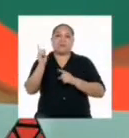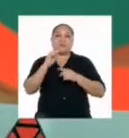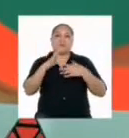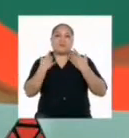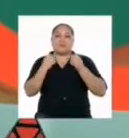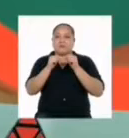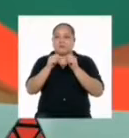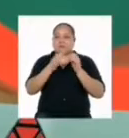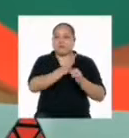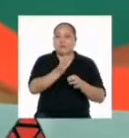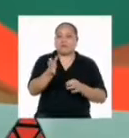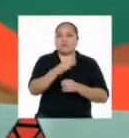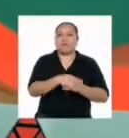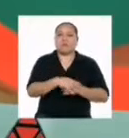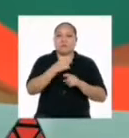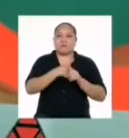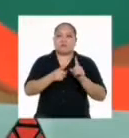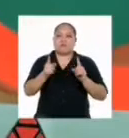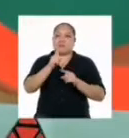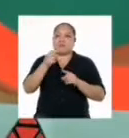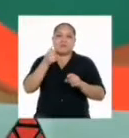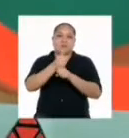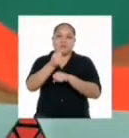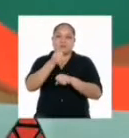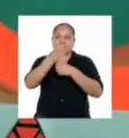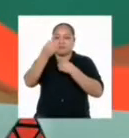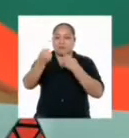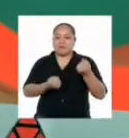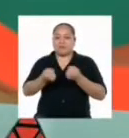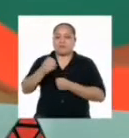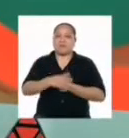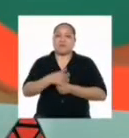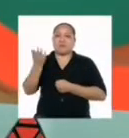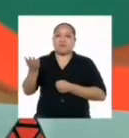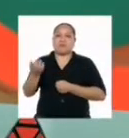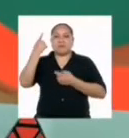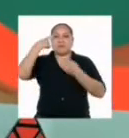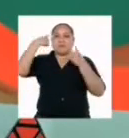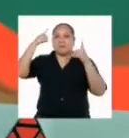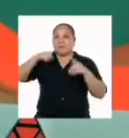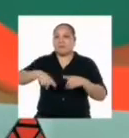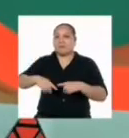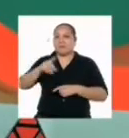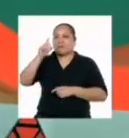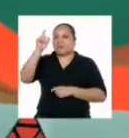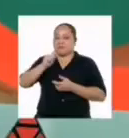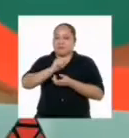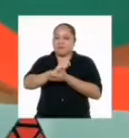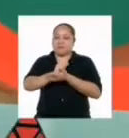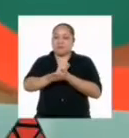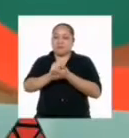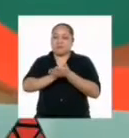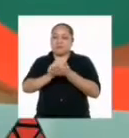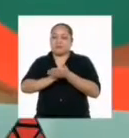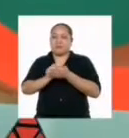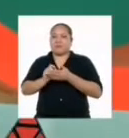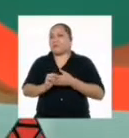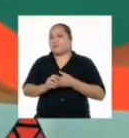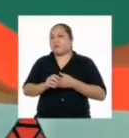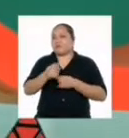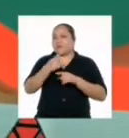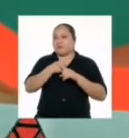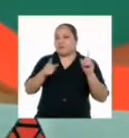cómo continuar, pero no por culpa del automóvil, sino por decisión de quien escribe la crónica.